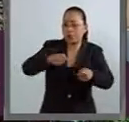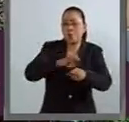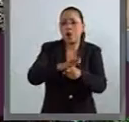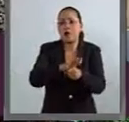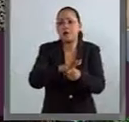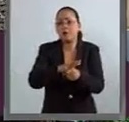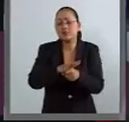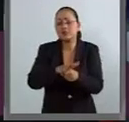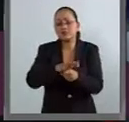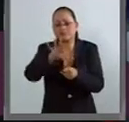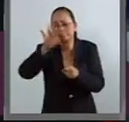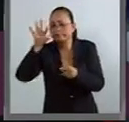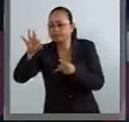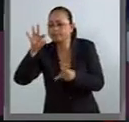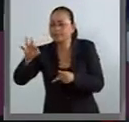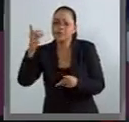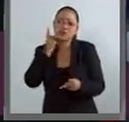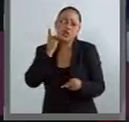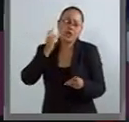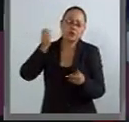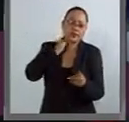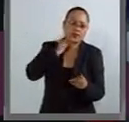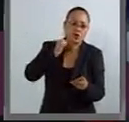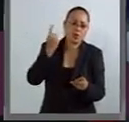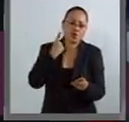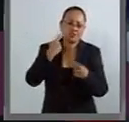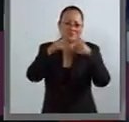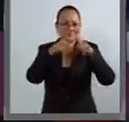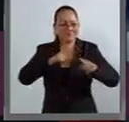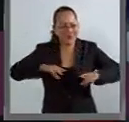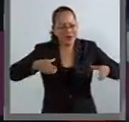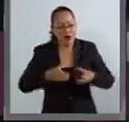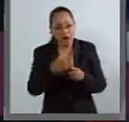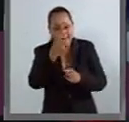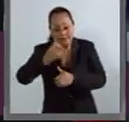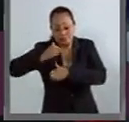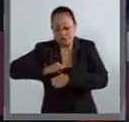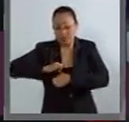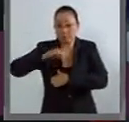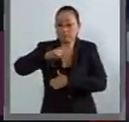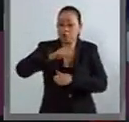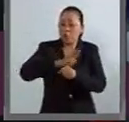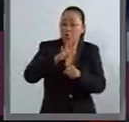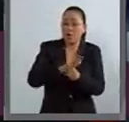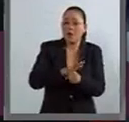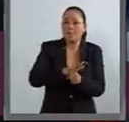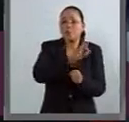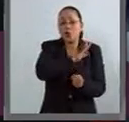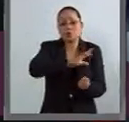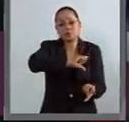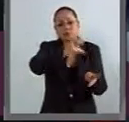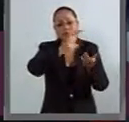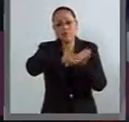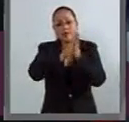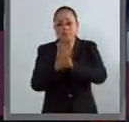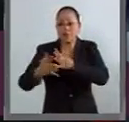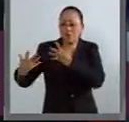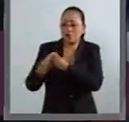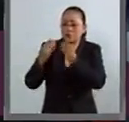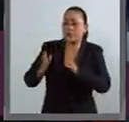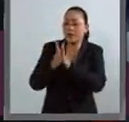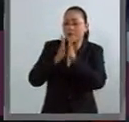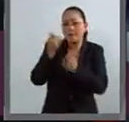nuestros diputados, senadores, de nuestros políticos. Y por supuesto, con esa autoridad, luego poder también acompañar la participación en